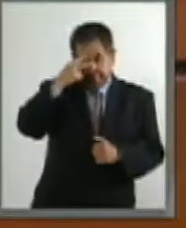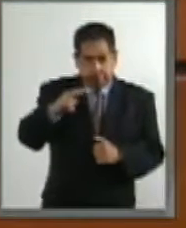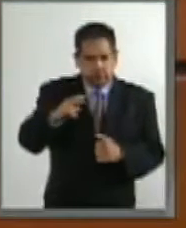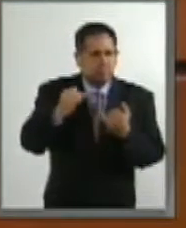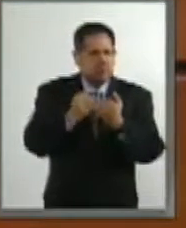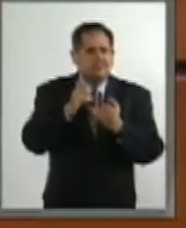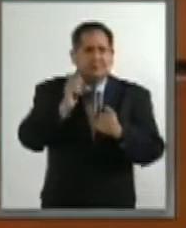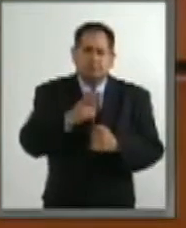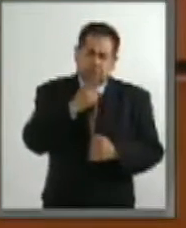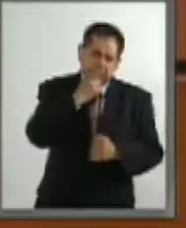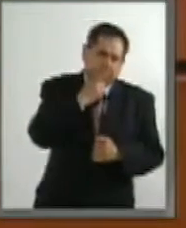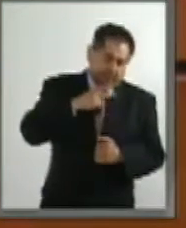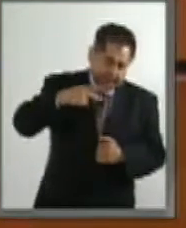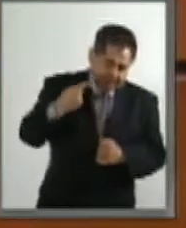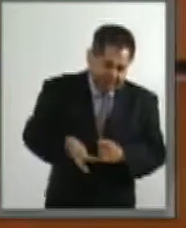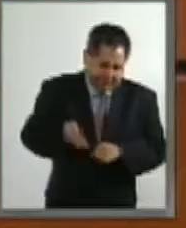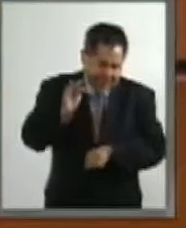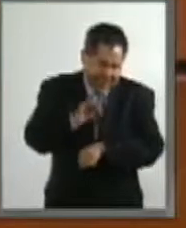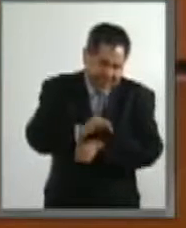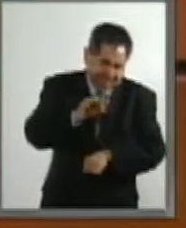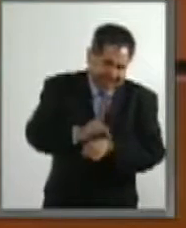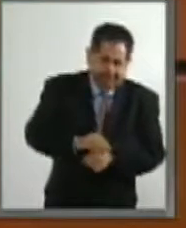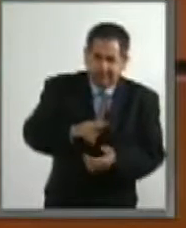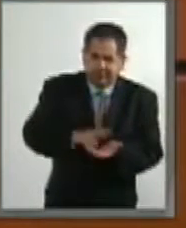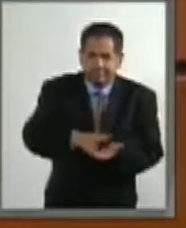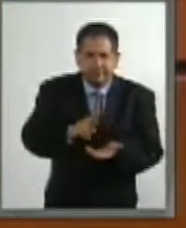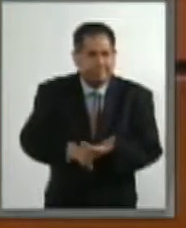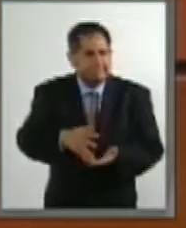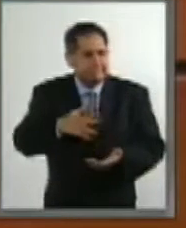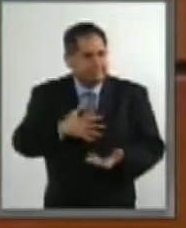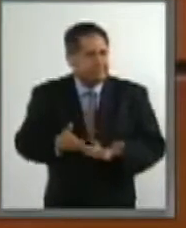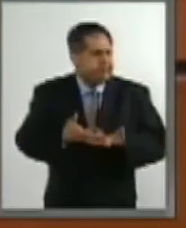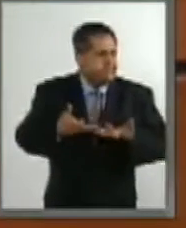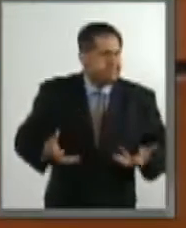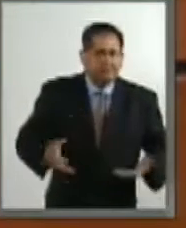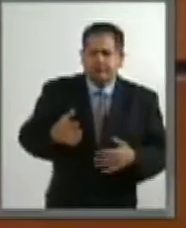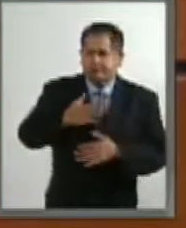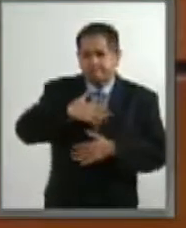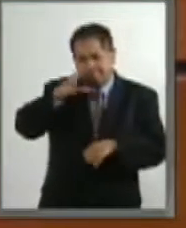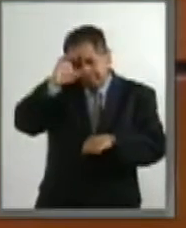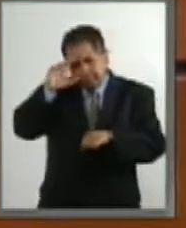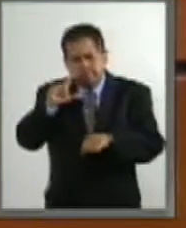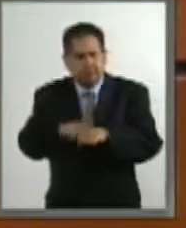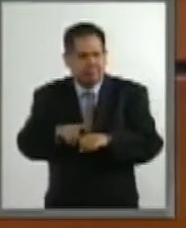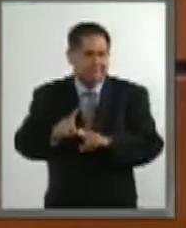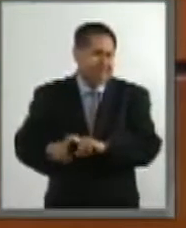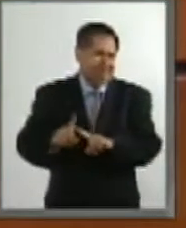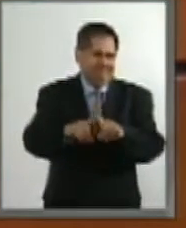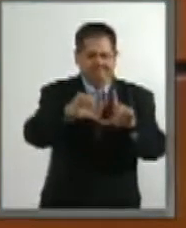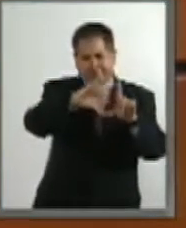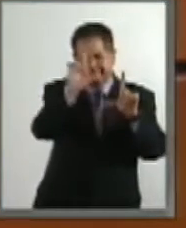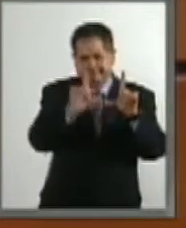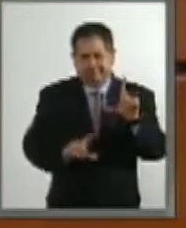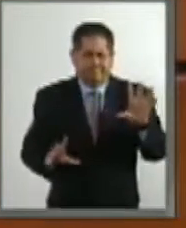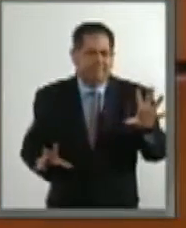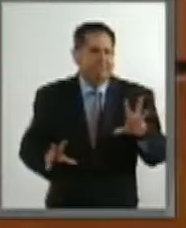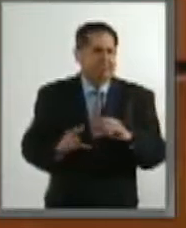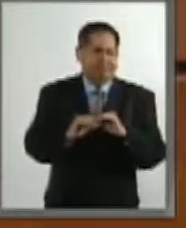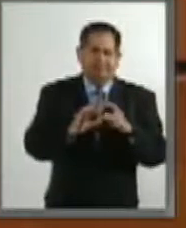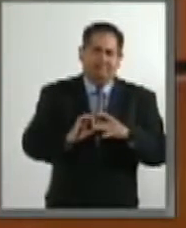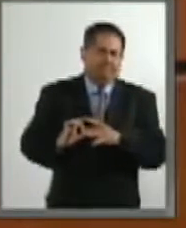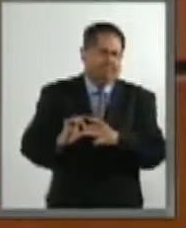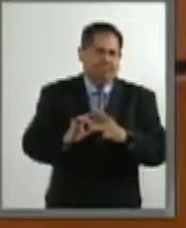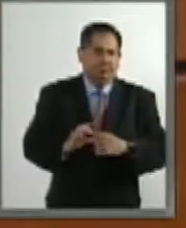alcanzado mediante tradiciones colores cultura que rodea a todos los habitantes a todos los mexicanos